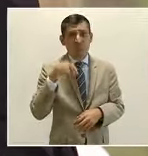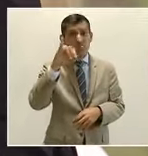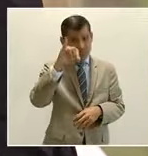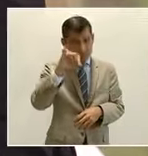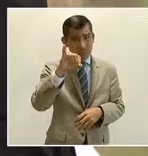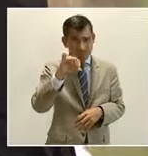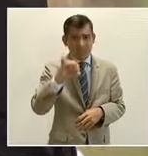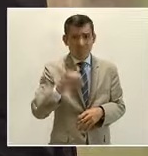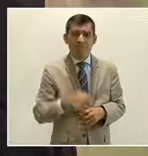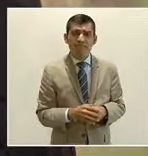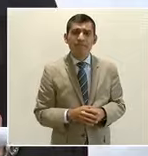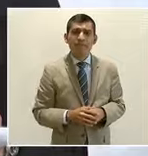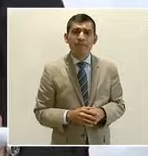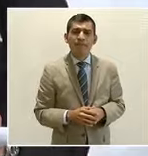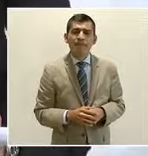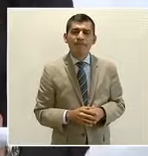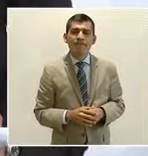desde